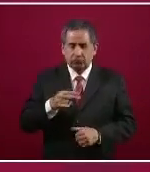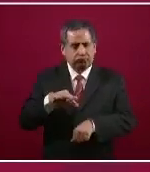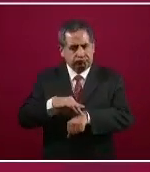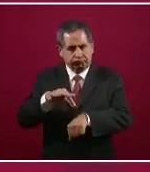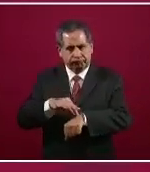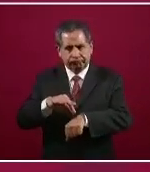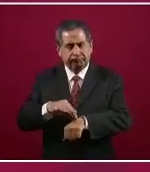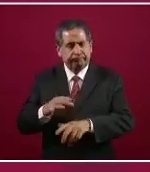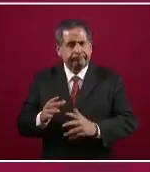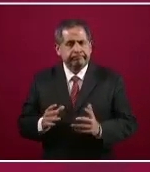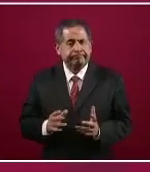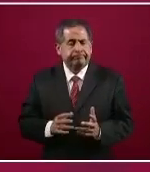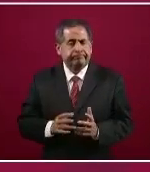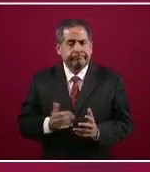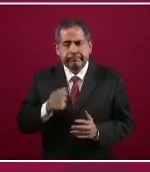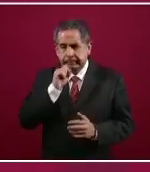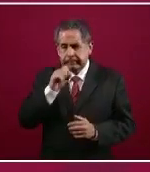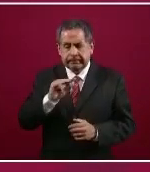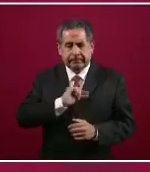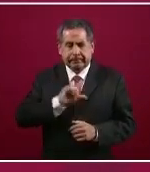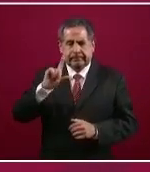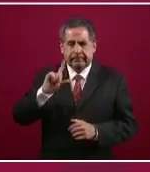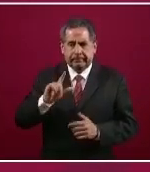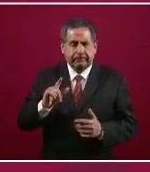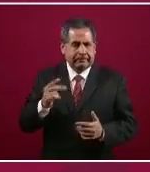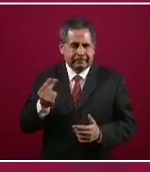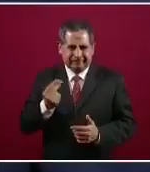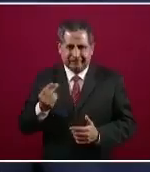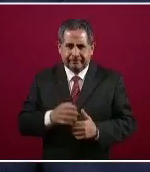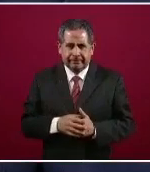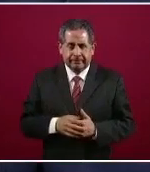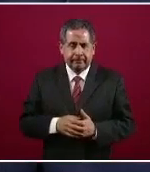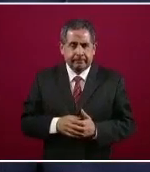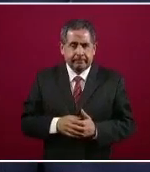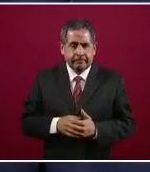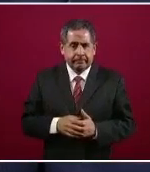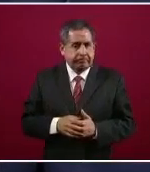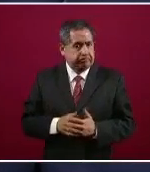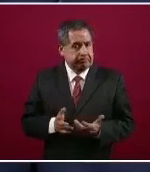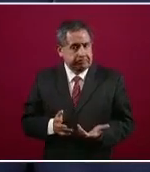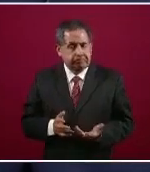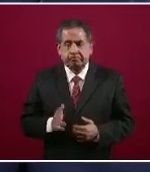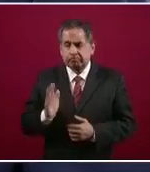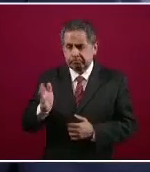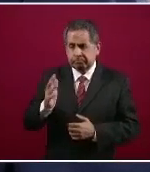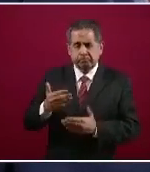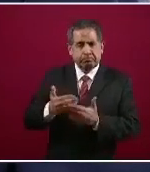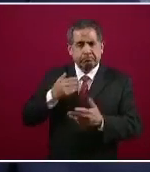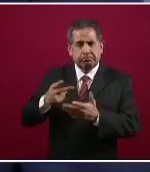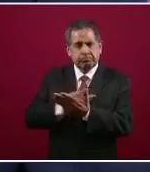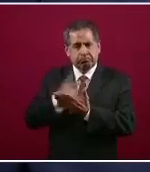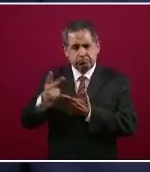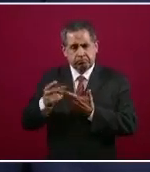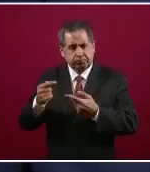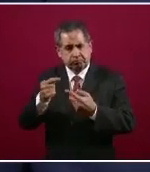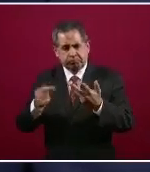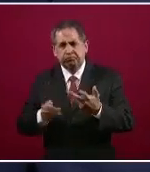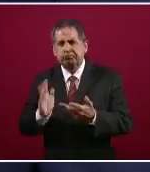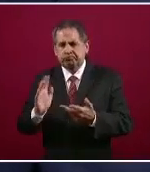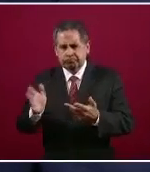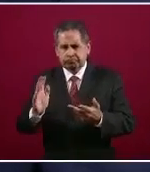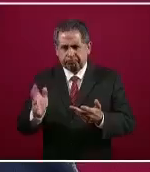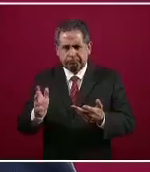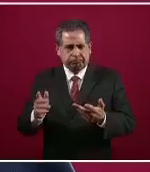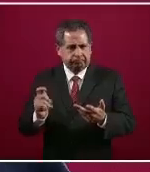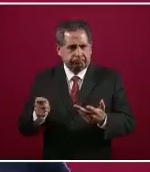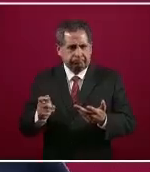médicos y especialistas. Y ya existe este proyecto,